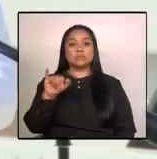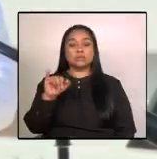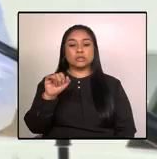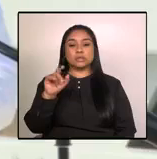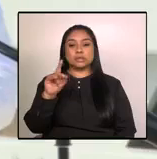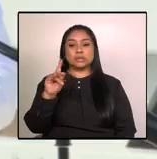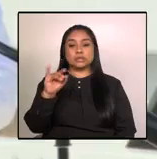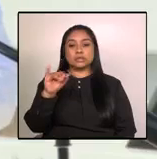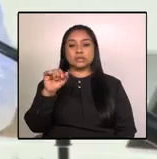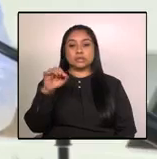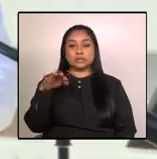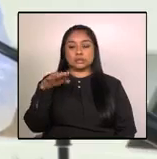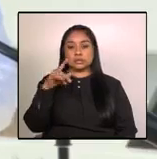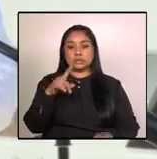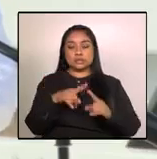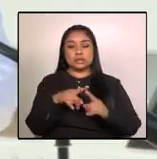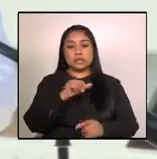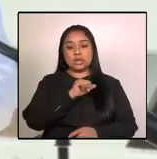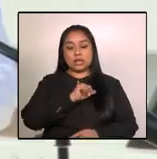alcalde amigo,